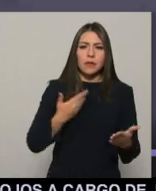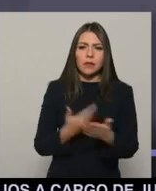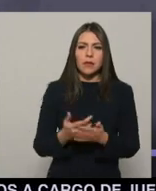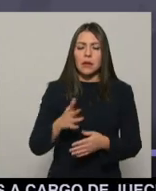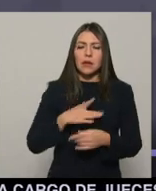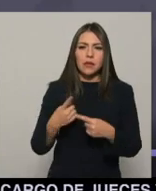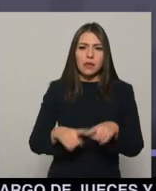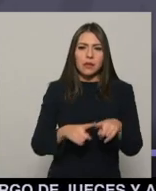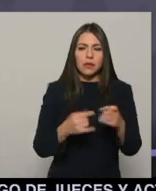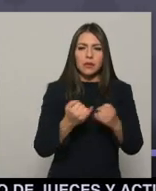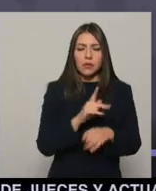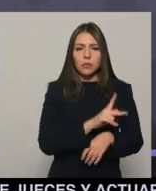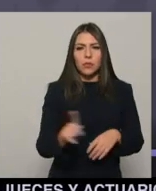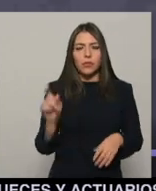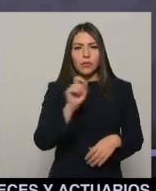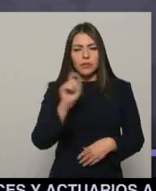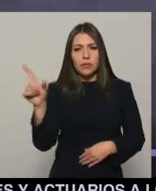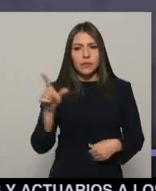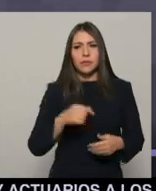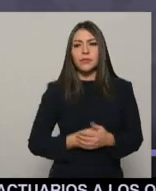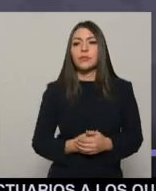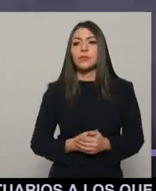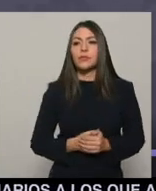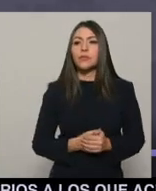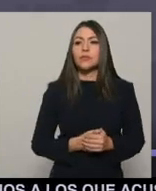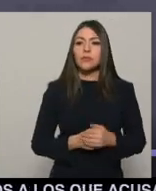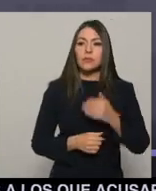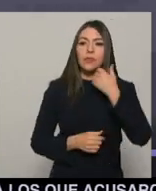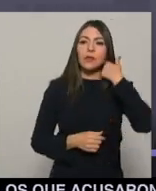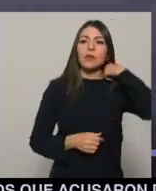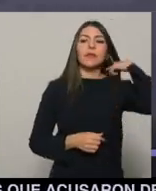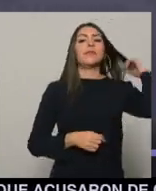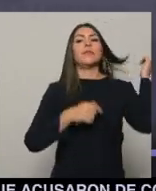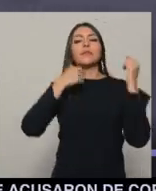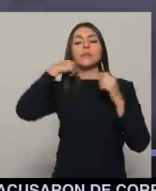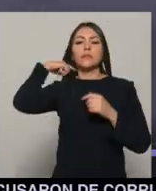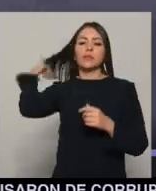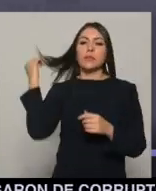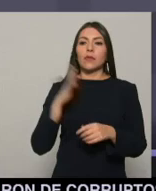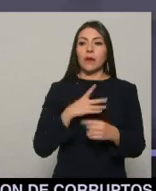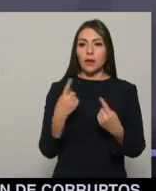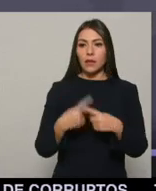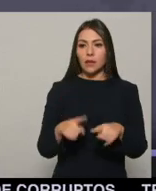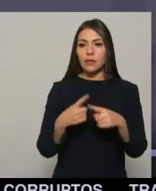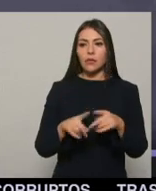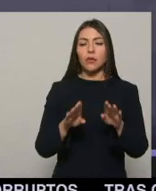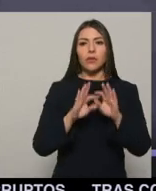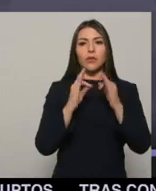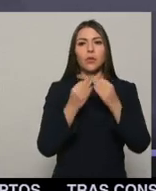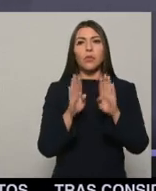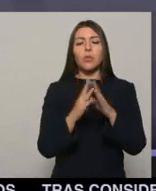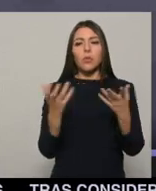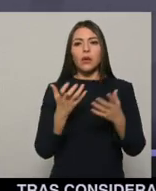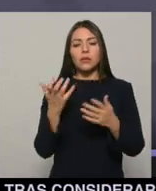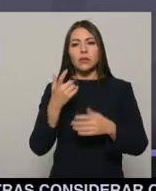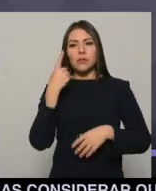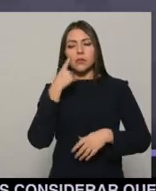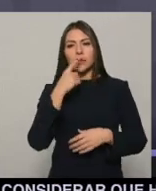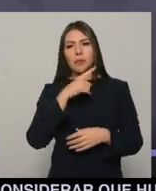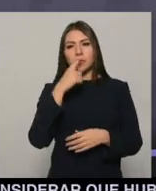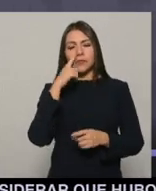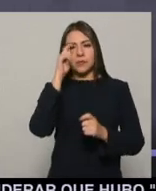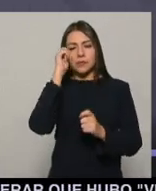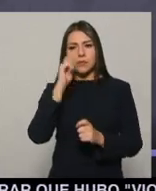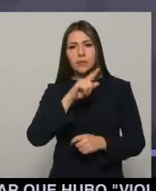somos profesionales, ¿no? Desde las diversas disciplinas hay diversas formas de plantear las técnicas. Inicialmente estamos